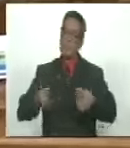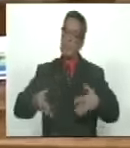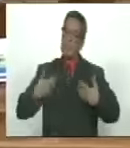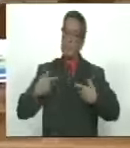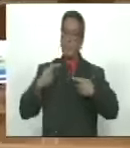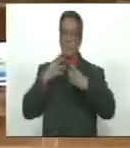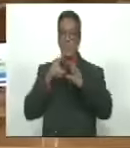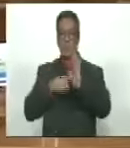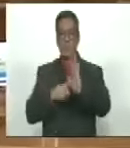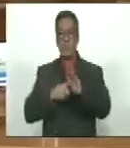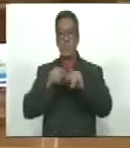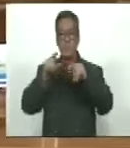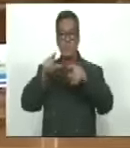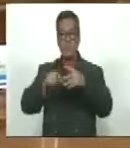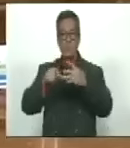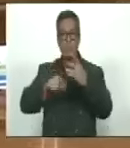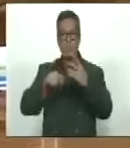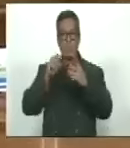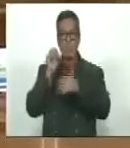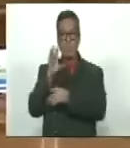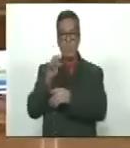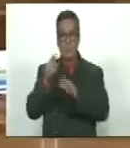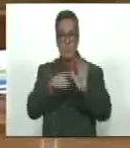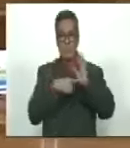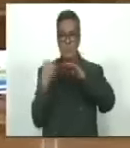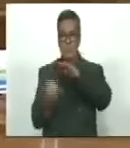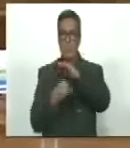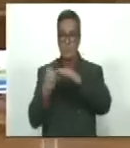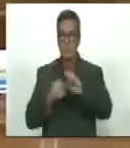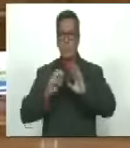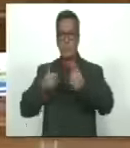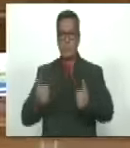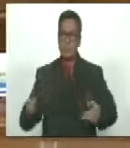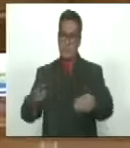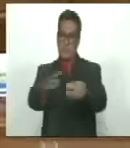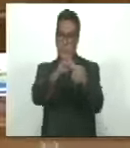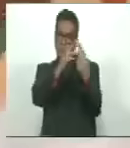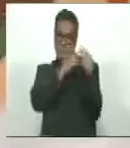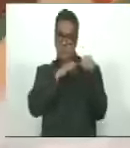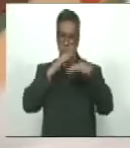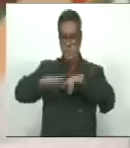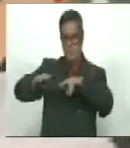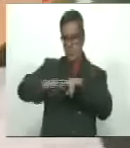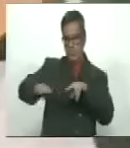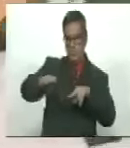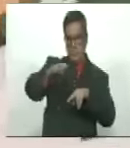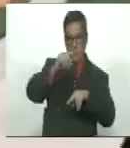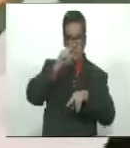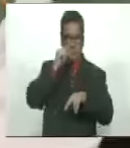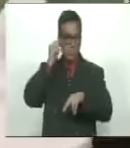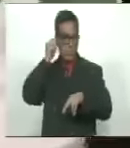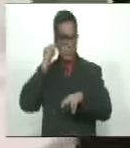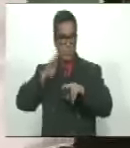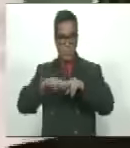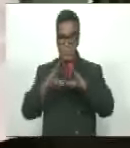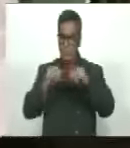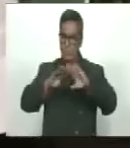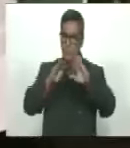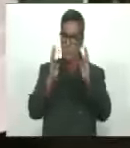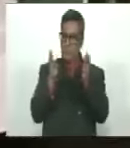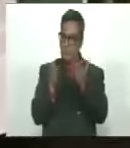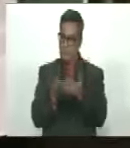todo el mundo puso su mapa en el estado de WhatsApp, cómo las instituciones empiezan a asumirlo, cómo nuestros niños, nuestras niñas, todo el mundo empieza a